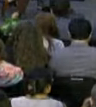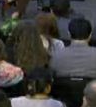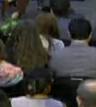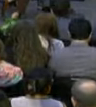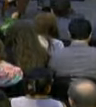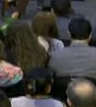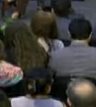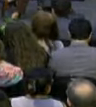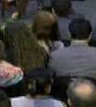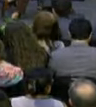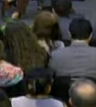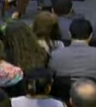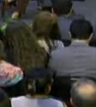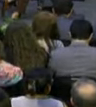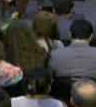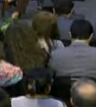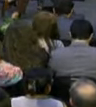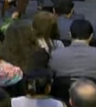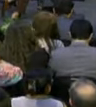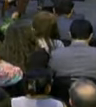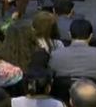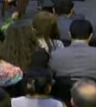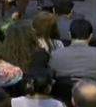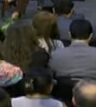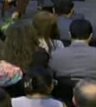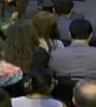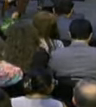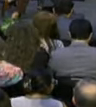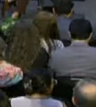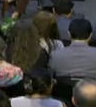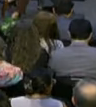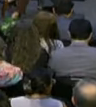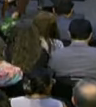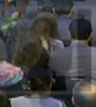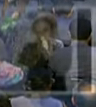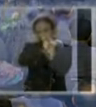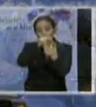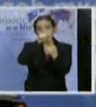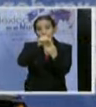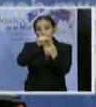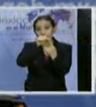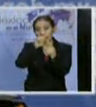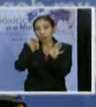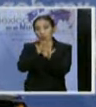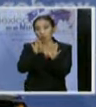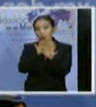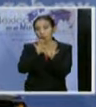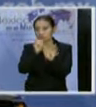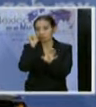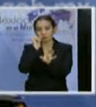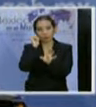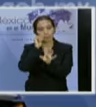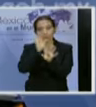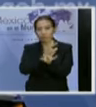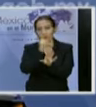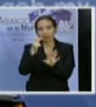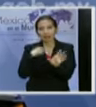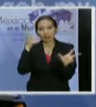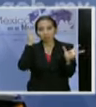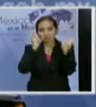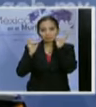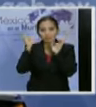inicio. Yo he hecho mi intervención dividida en unas 3 o 4 partes. La primera, como siempre, perdón por quien ya me ha